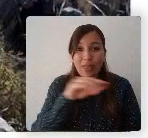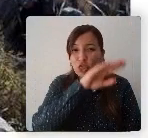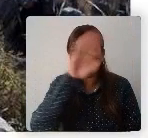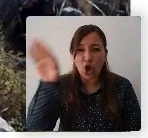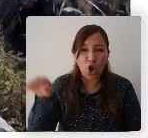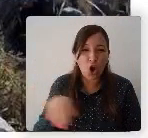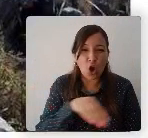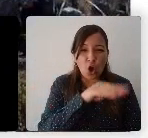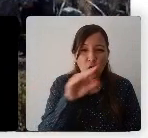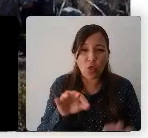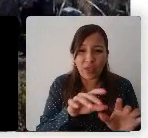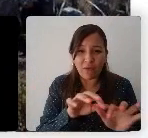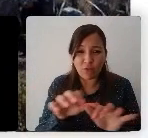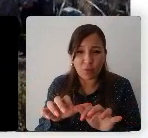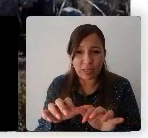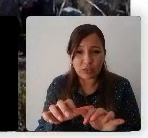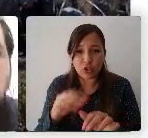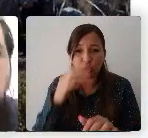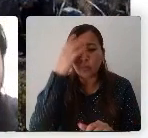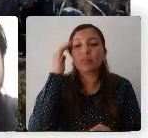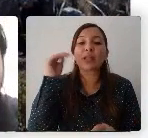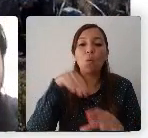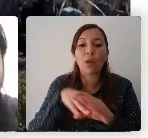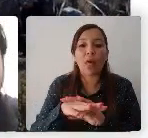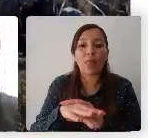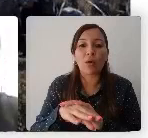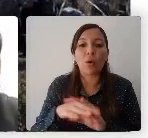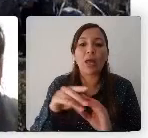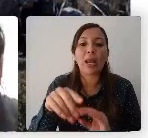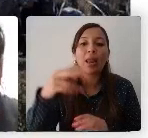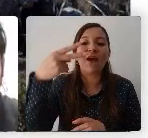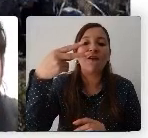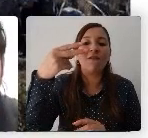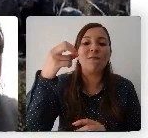bloque, el bloque 3. Ahora sí,